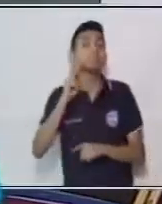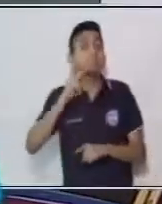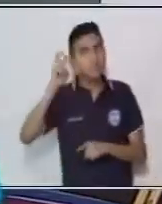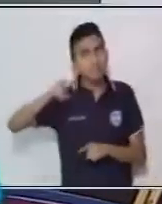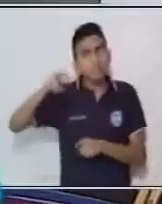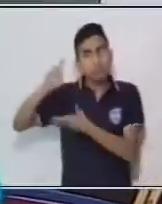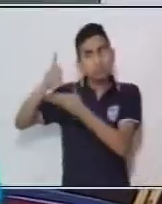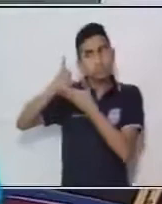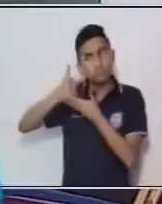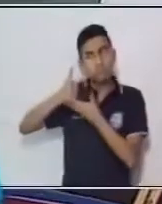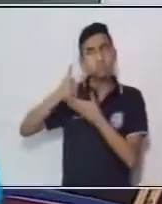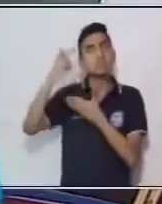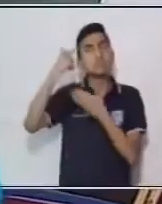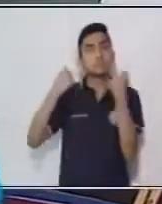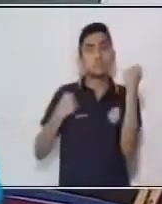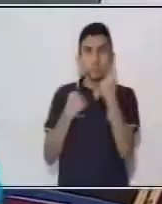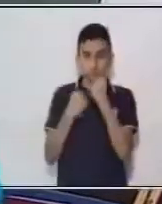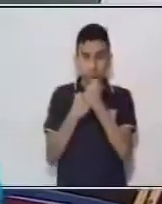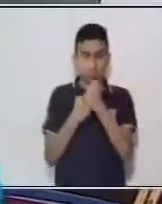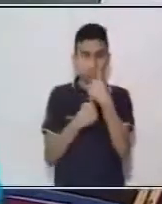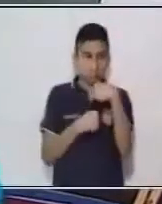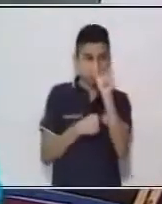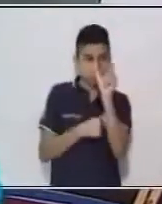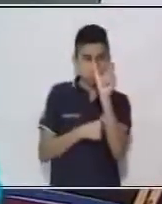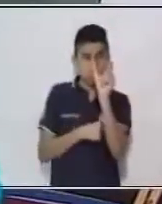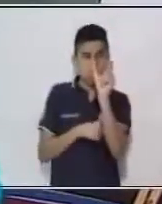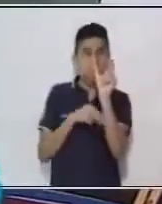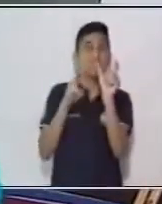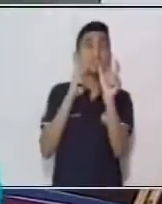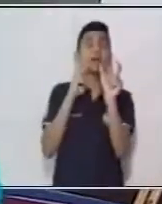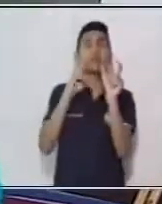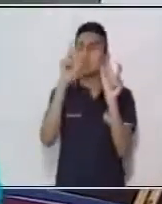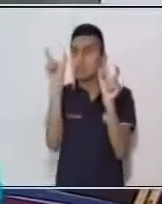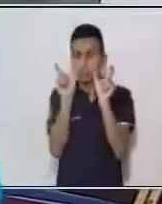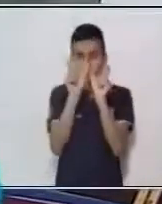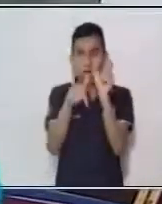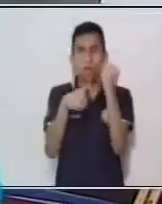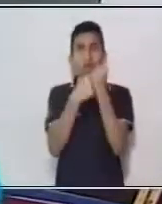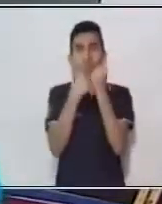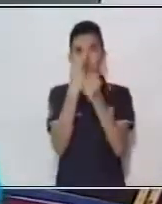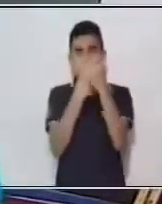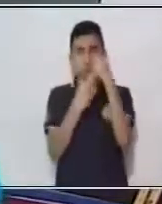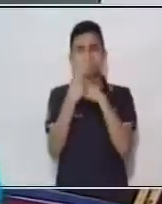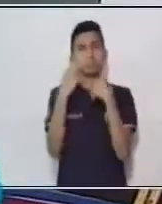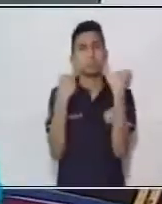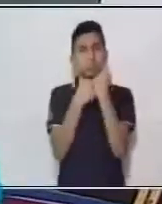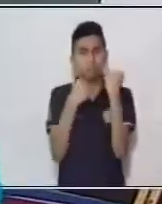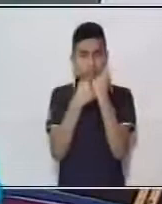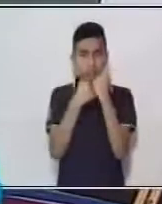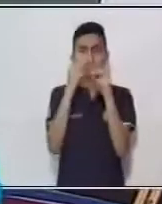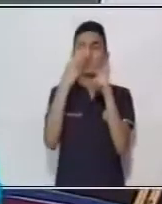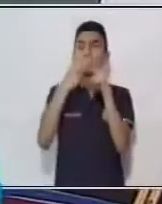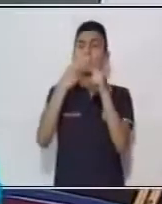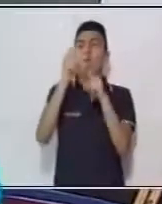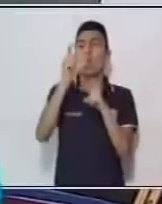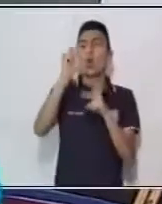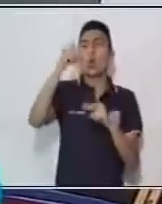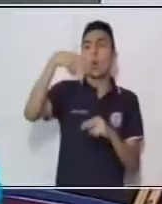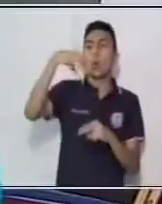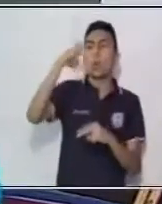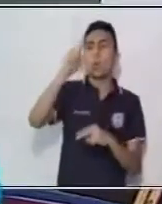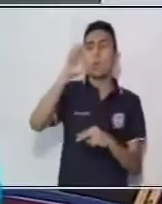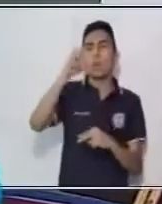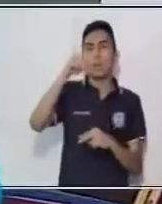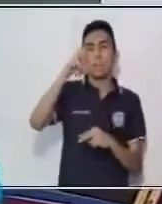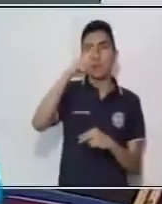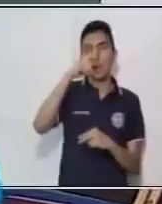así, de otras palabras, para complementar su significado. Y a esto les vamos a llamar complementos. Está el complemento